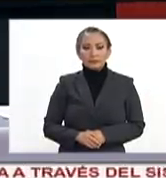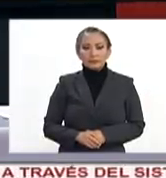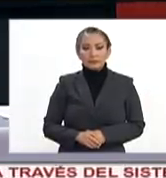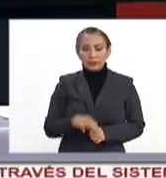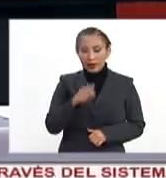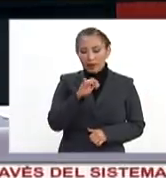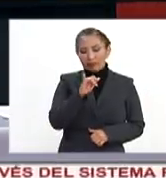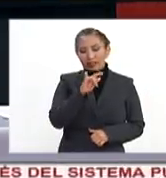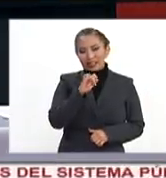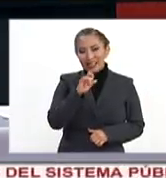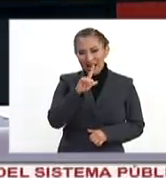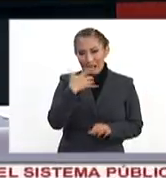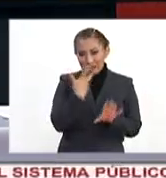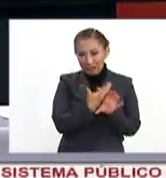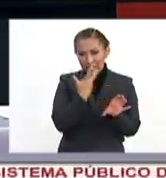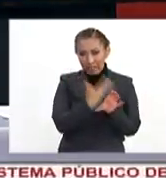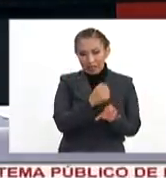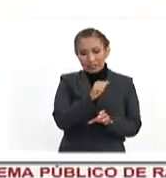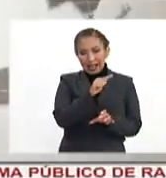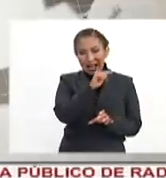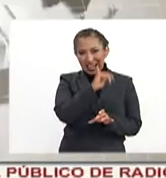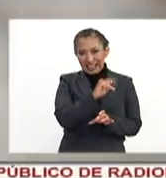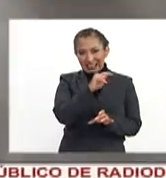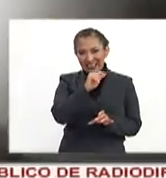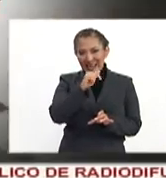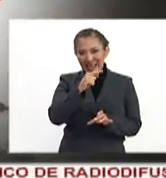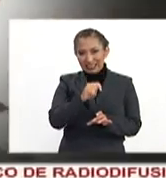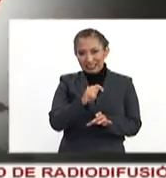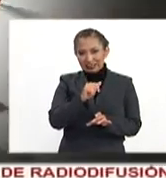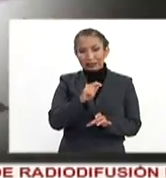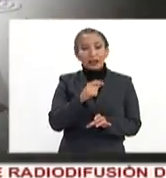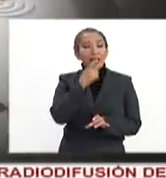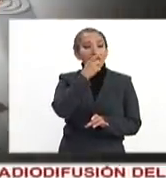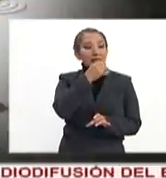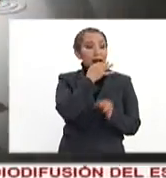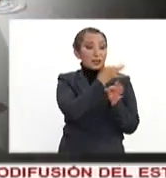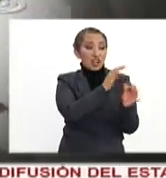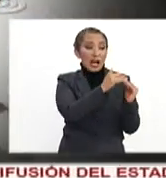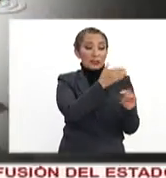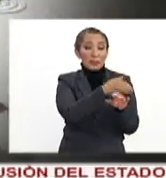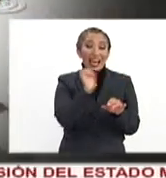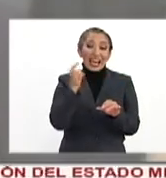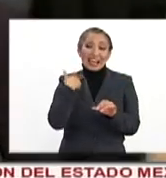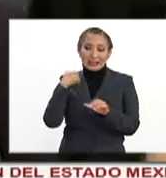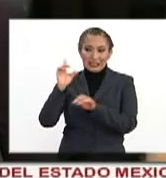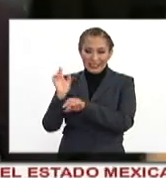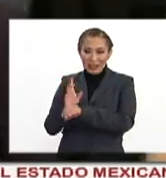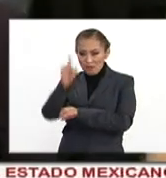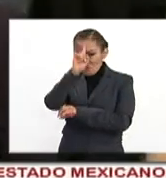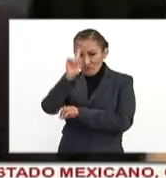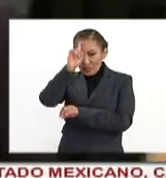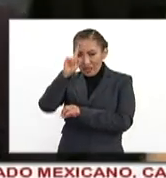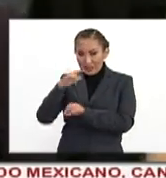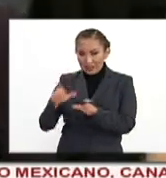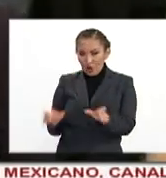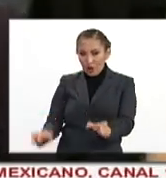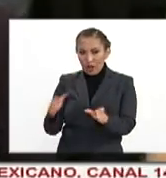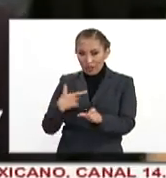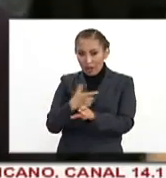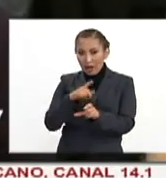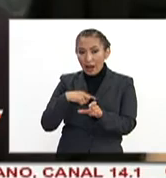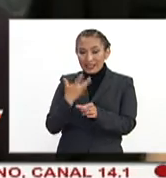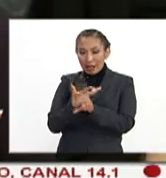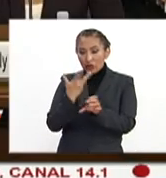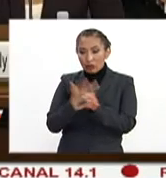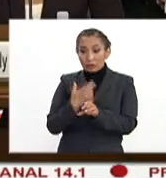La fiscal de los Estados Unidos, Sally Yates, aseguró que informó a la Casa Blanca que el ex asesor de seguridad nacional, Michael Flynn,